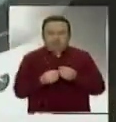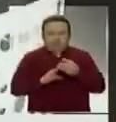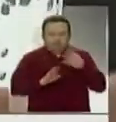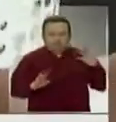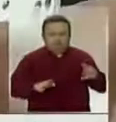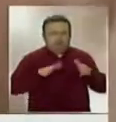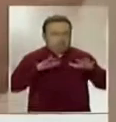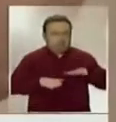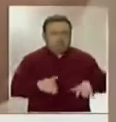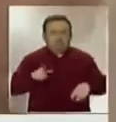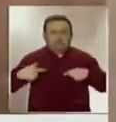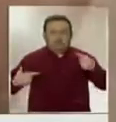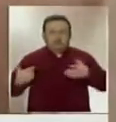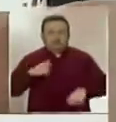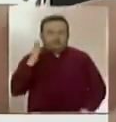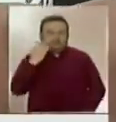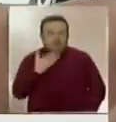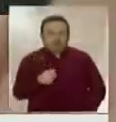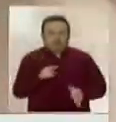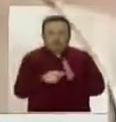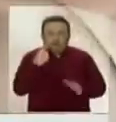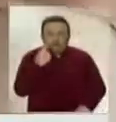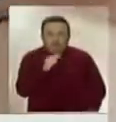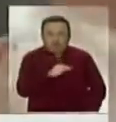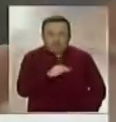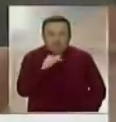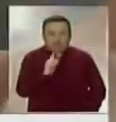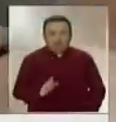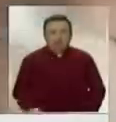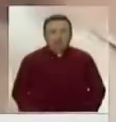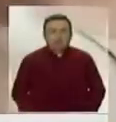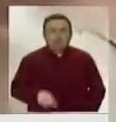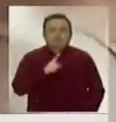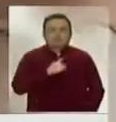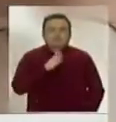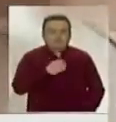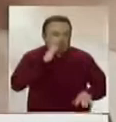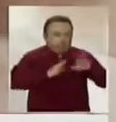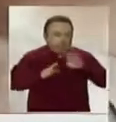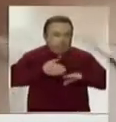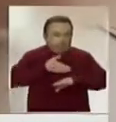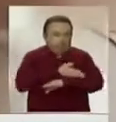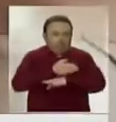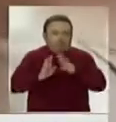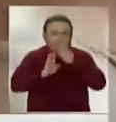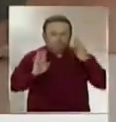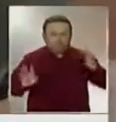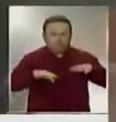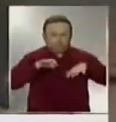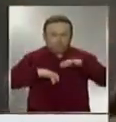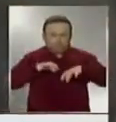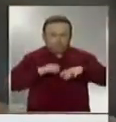filas igual que los sectores bancarios. Pero el día de hoy, por lo menos, las medidas de prevención, lo que tenía que ver con la fila